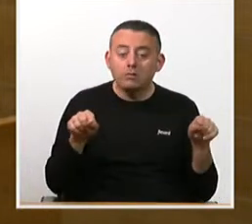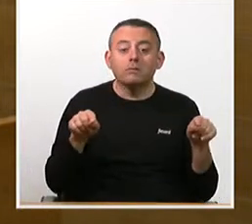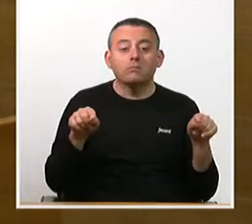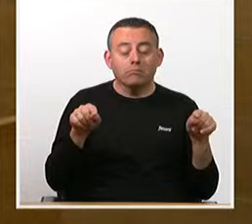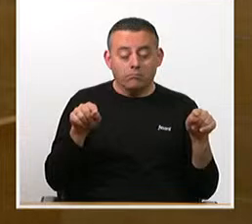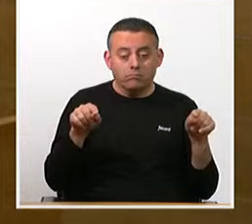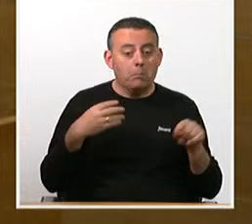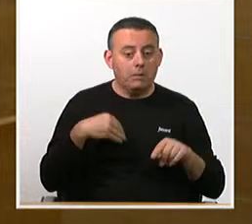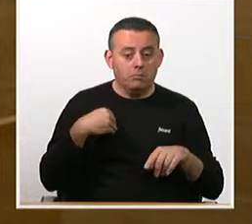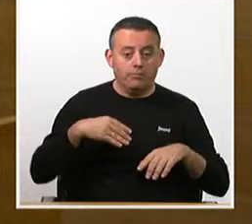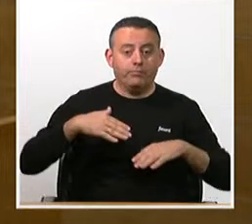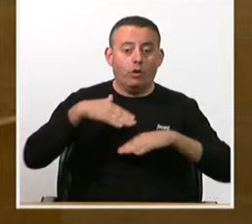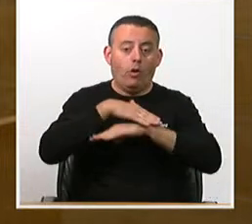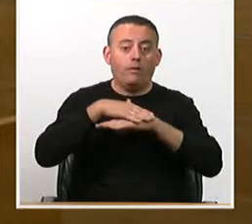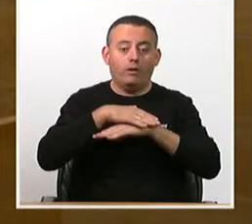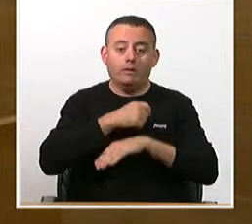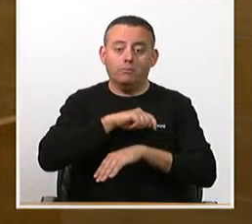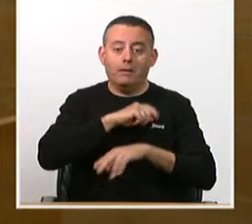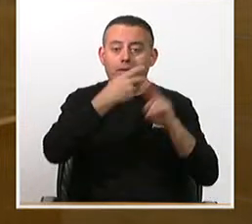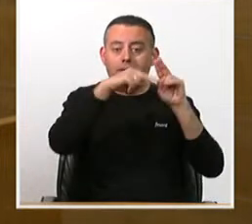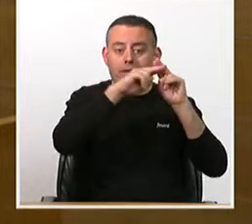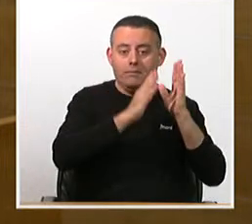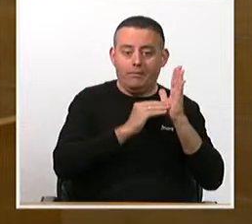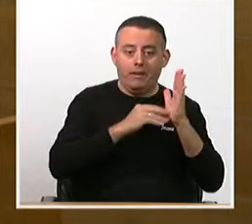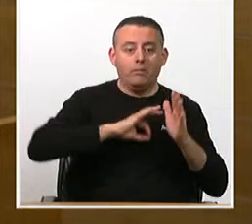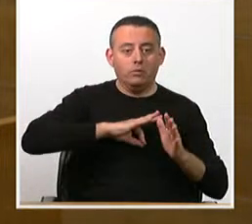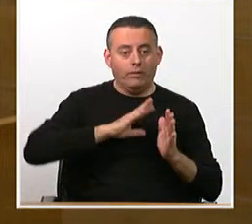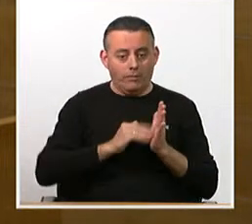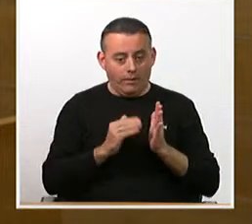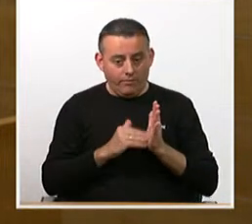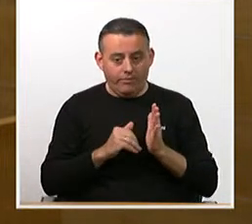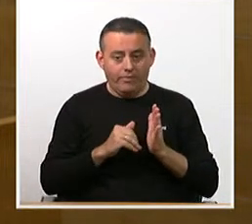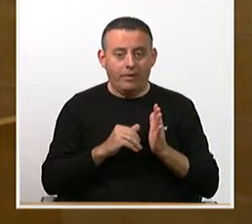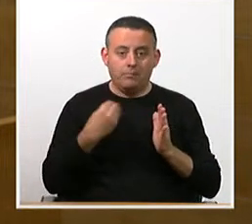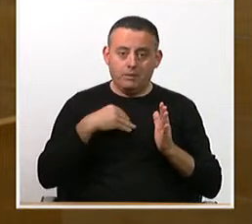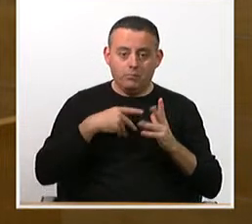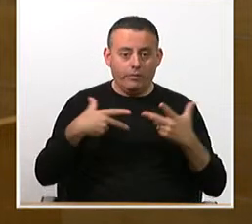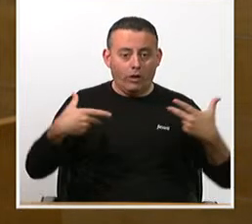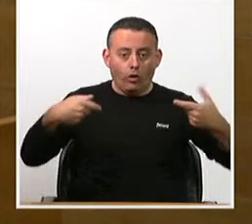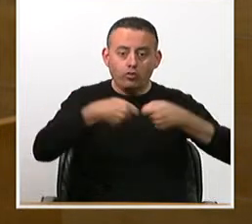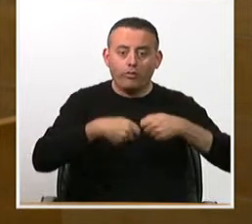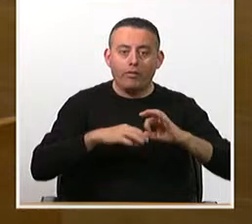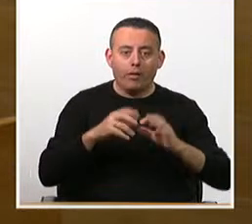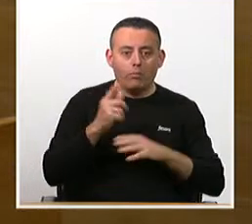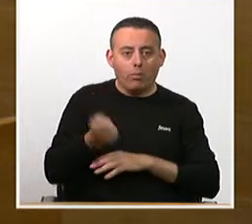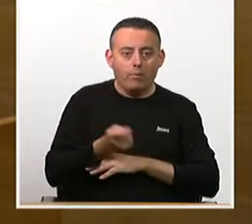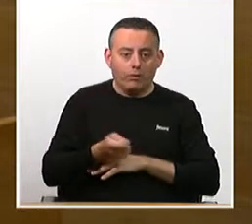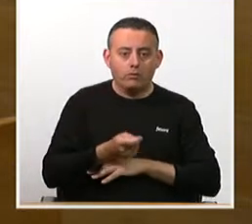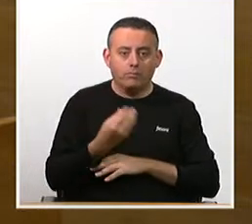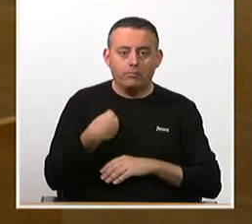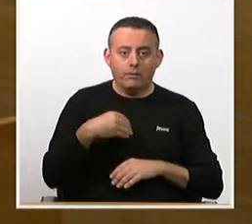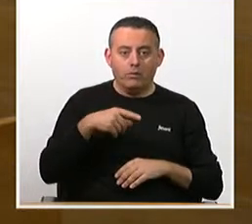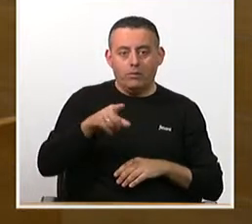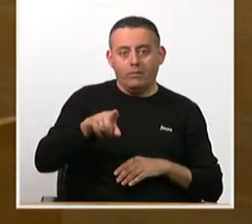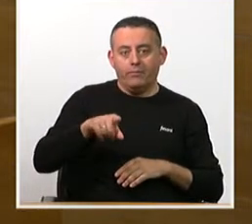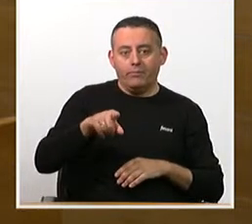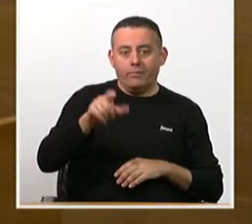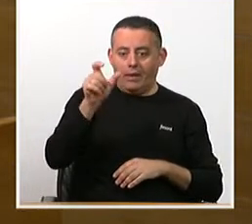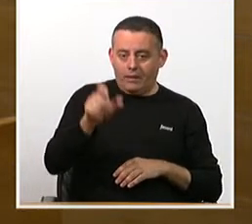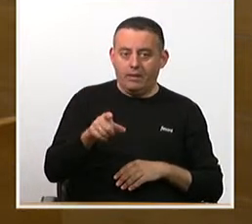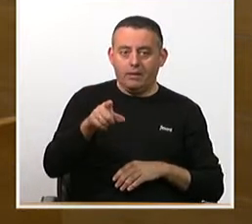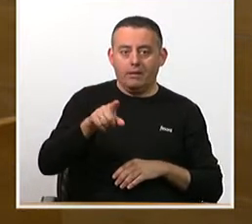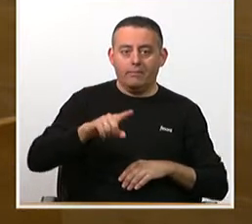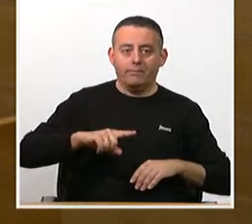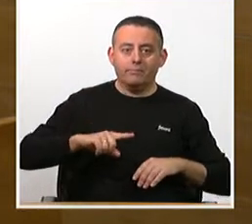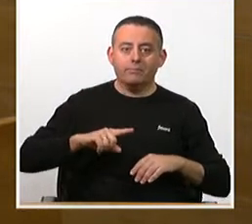de España de la generalidad valenciana de la diputación de valencia a través del consorcio provincial de bomberos aquí hay un expresidente de la diputación de valencia Y yo deante que